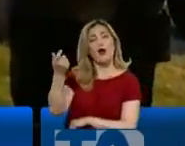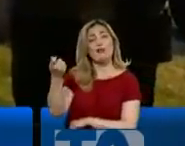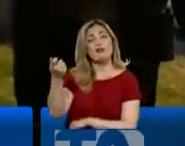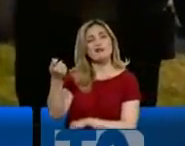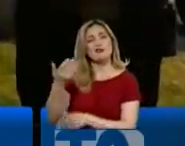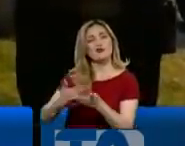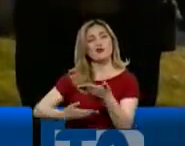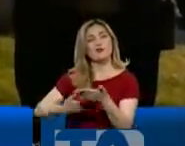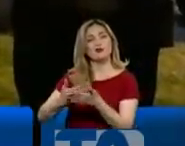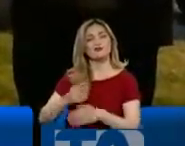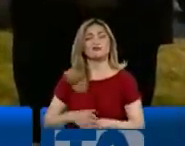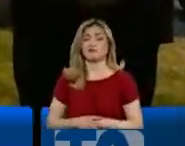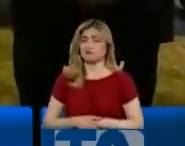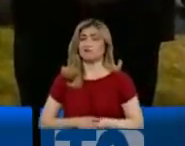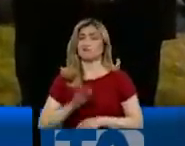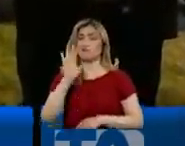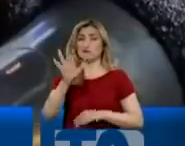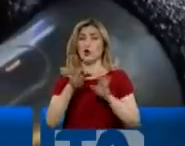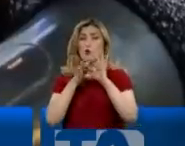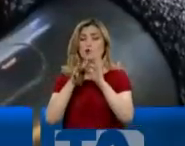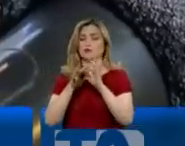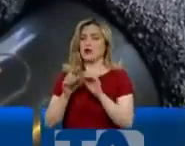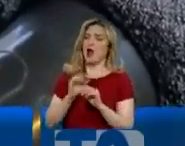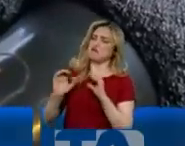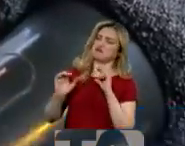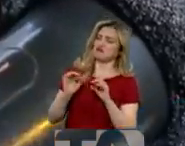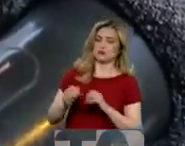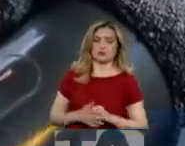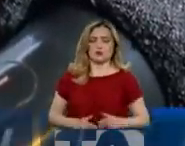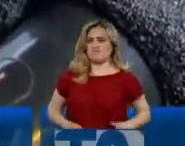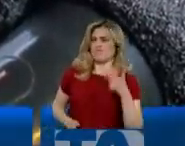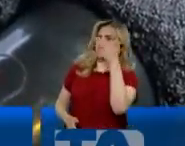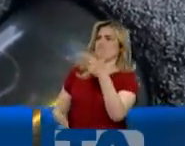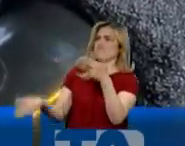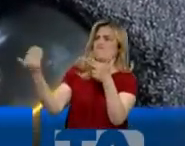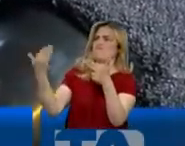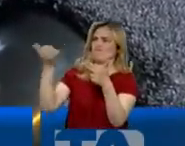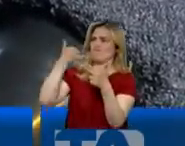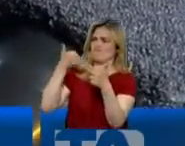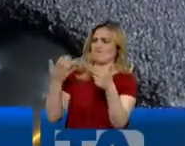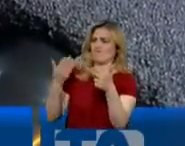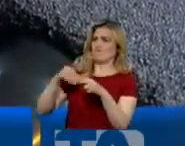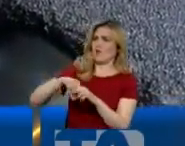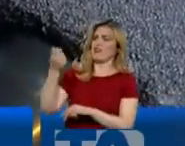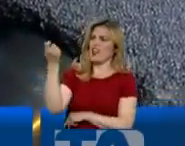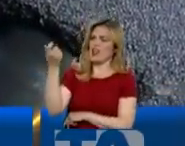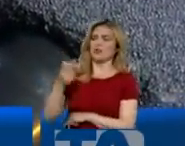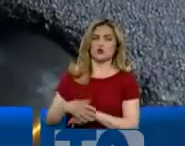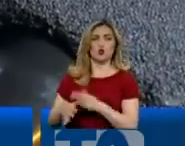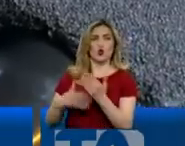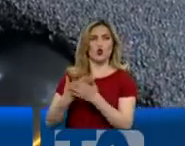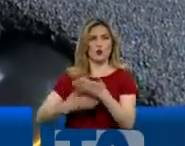celulares estamos entre cinco compañeros tenemos asaltados con un arma de fuego en la cual bueno fuimos saqueado por lo que son teléfonos